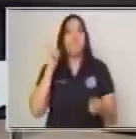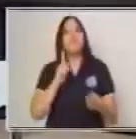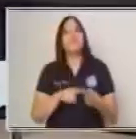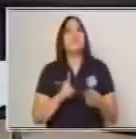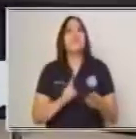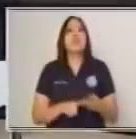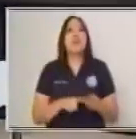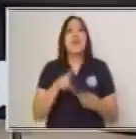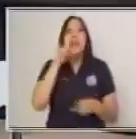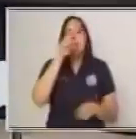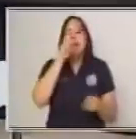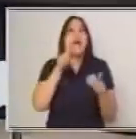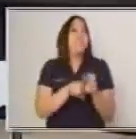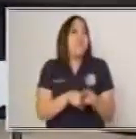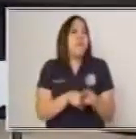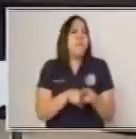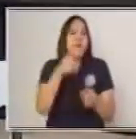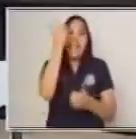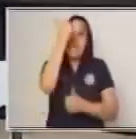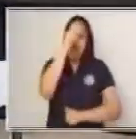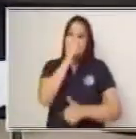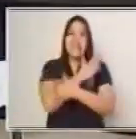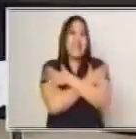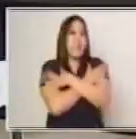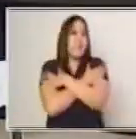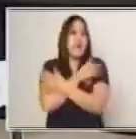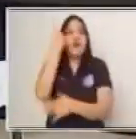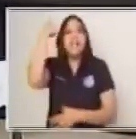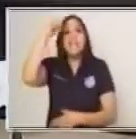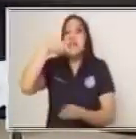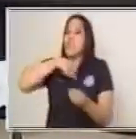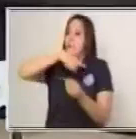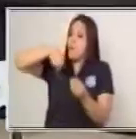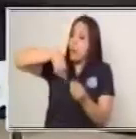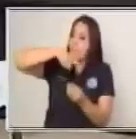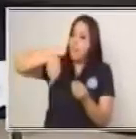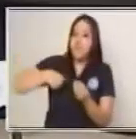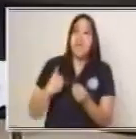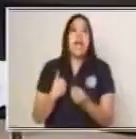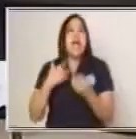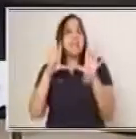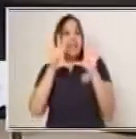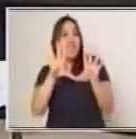y también el 15 de mayo conmemoramos el Día de la Familia y el 10